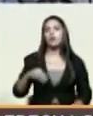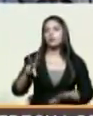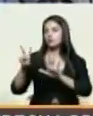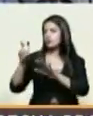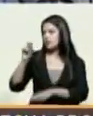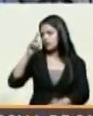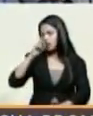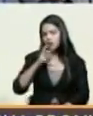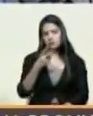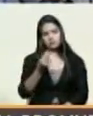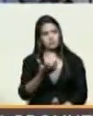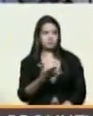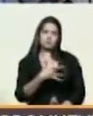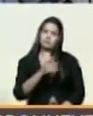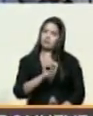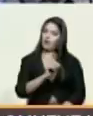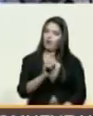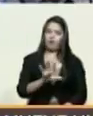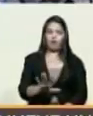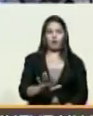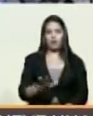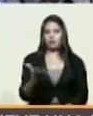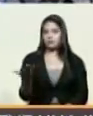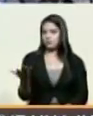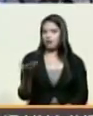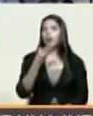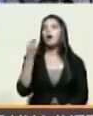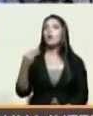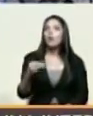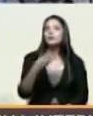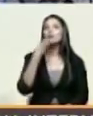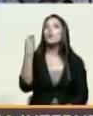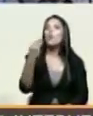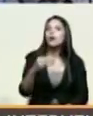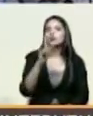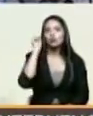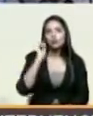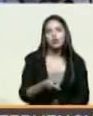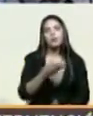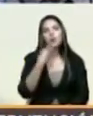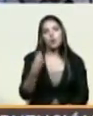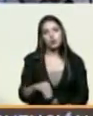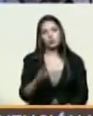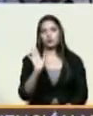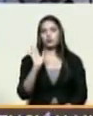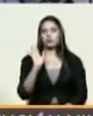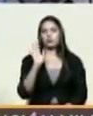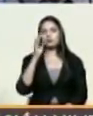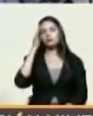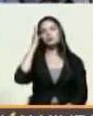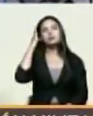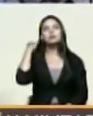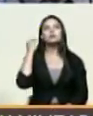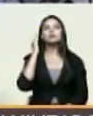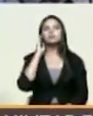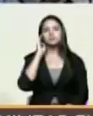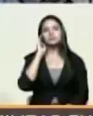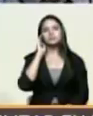años. No, ya va. Ya va, la juventud es la juventud, ¿verdad? La juventud es la juventud.